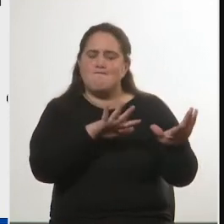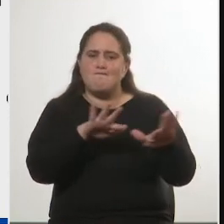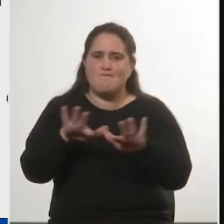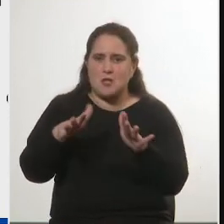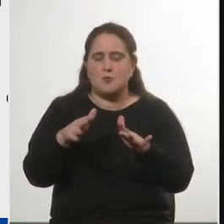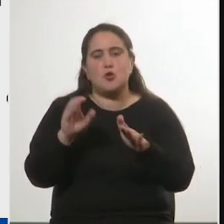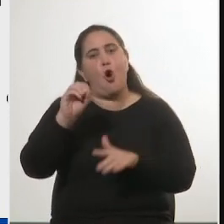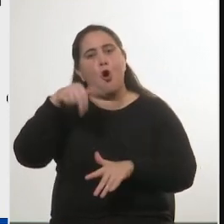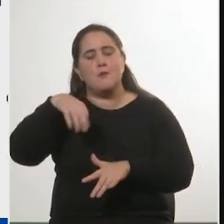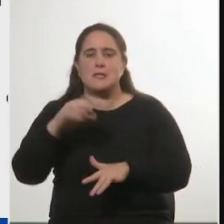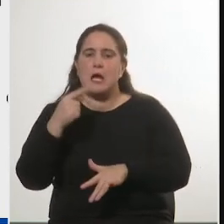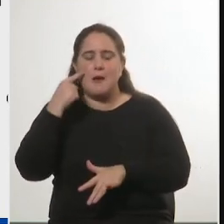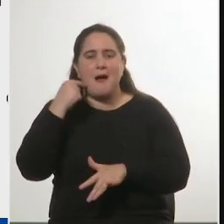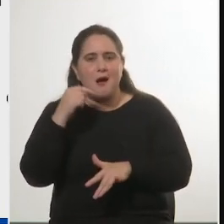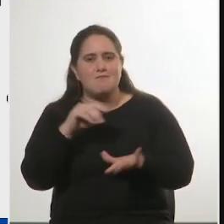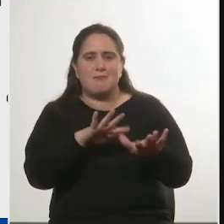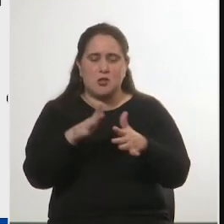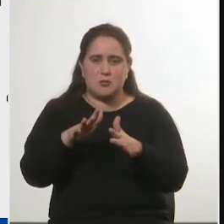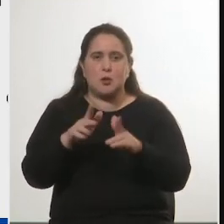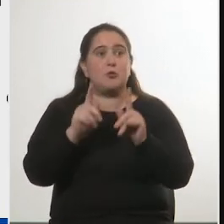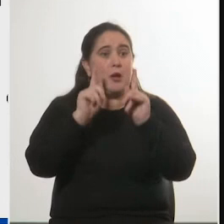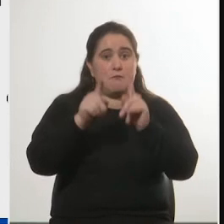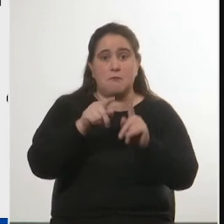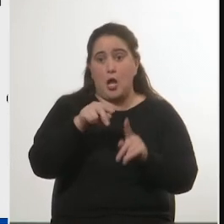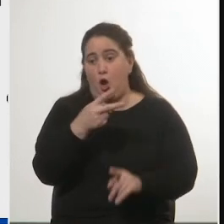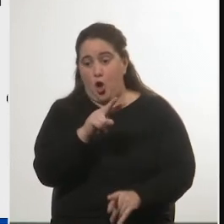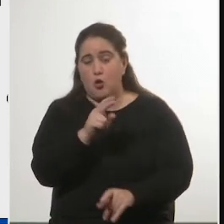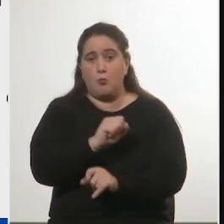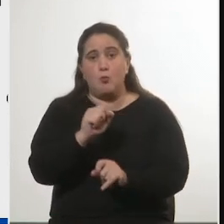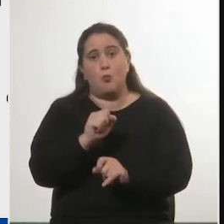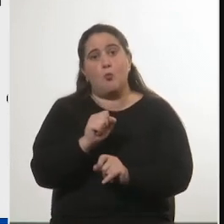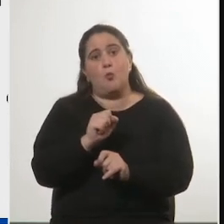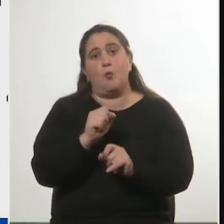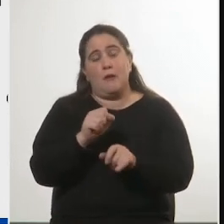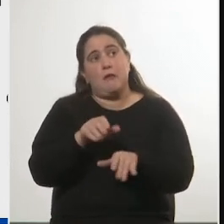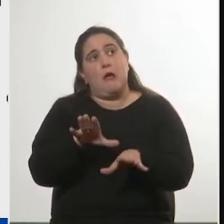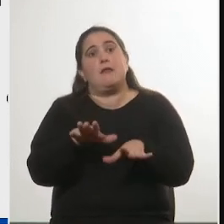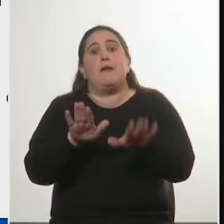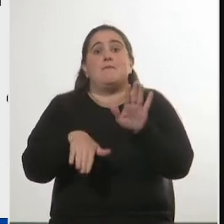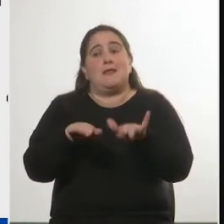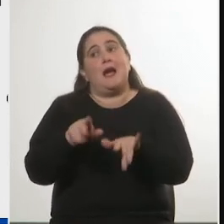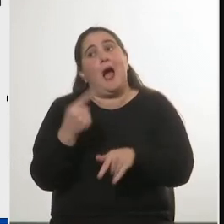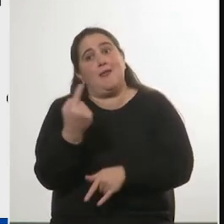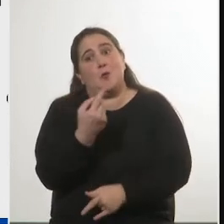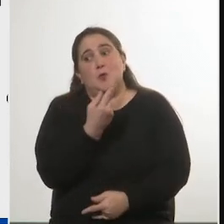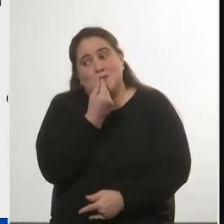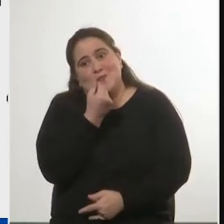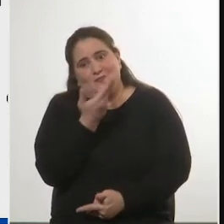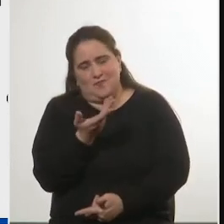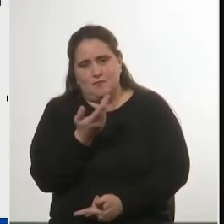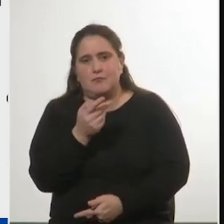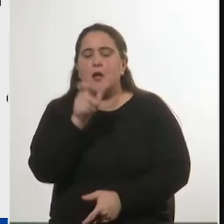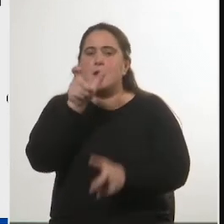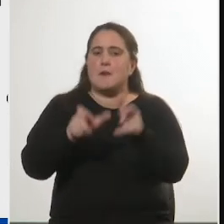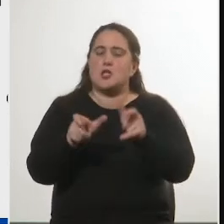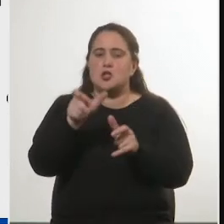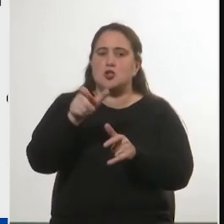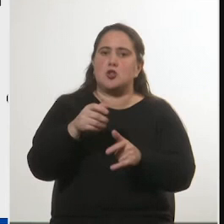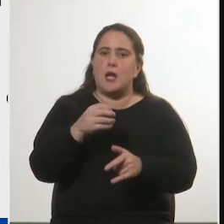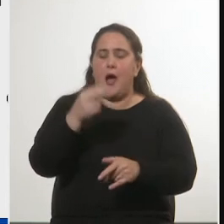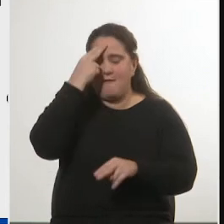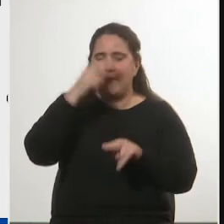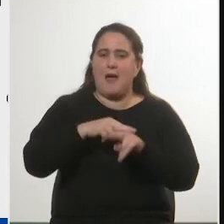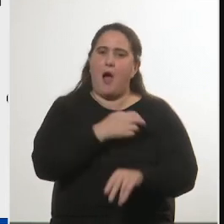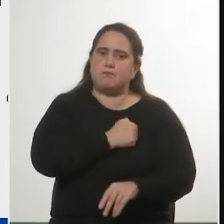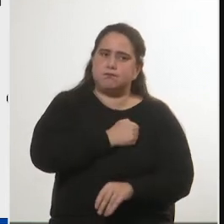por parte de la OMS, aunque al igual que en el cloruro pueda afectar la aceptabilidad. En pacientes con cardiopatías